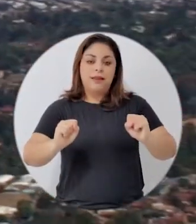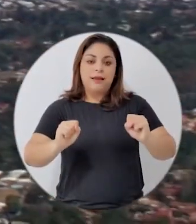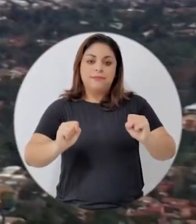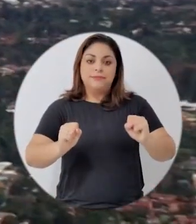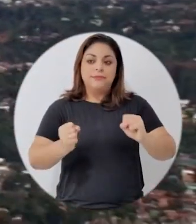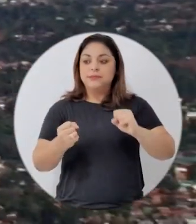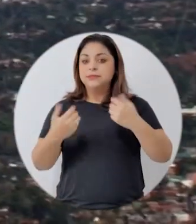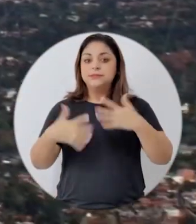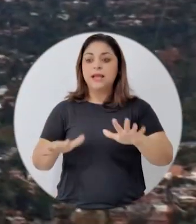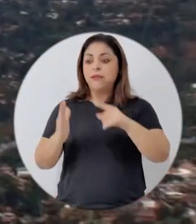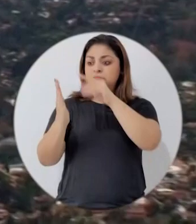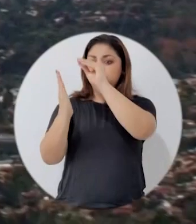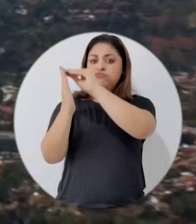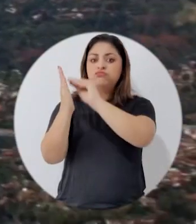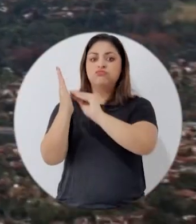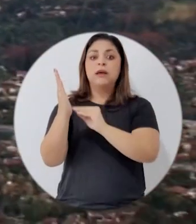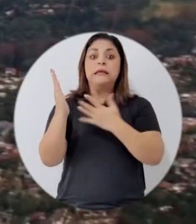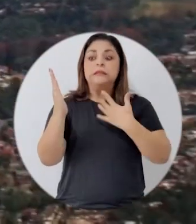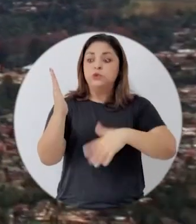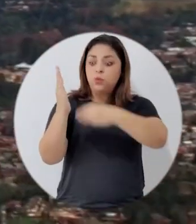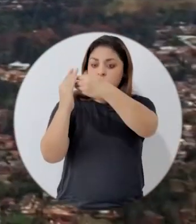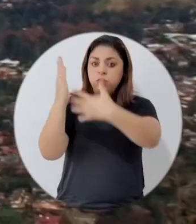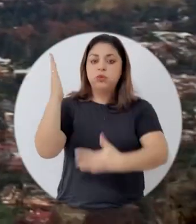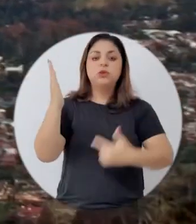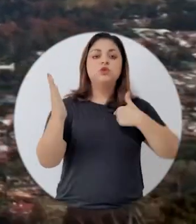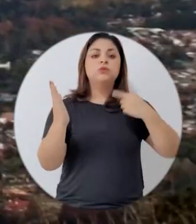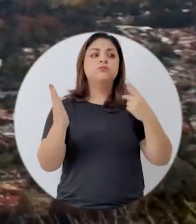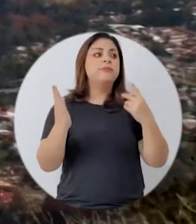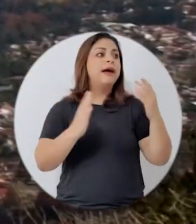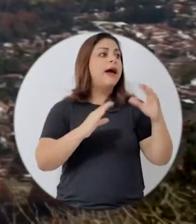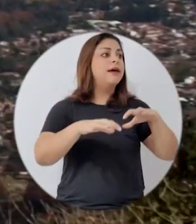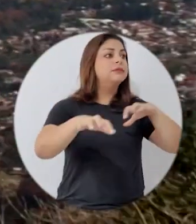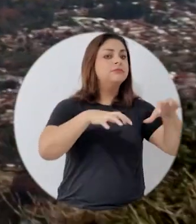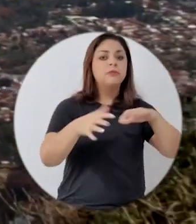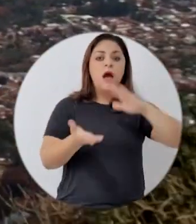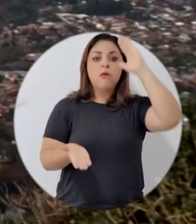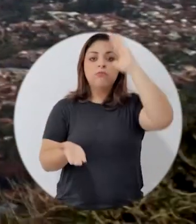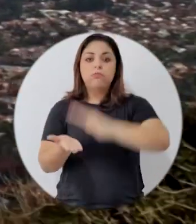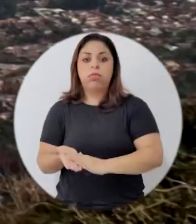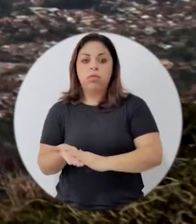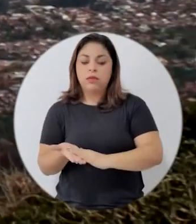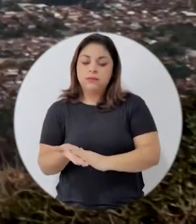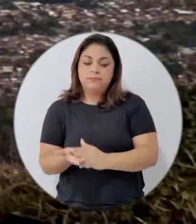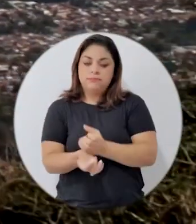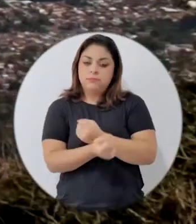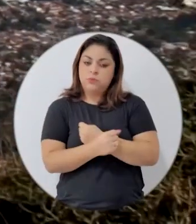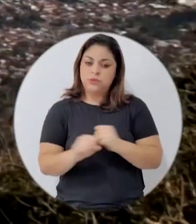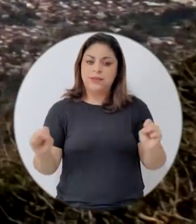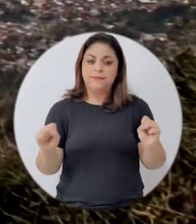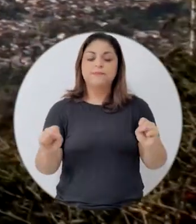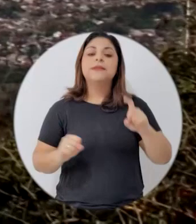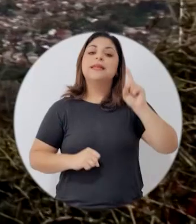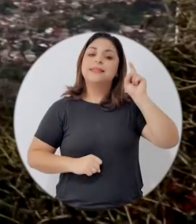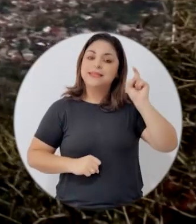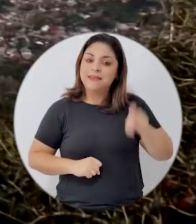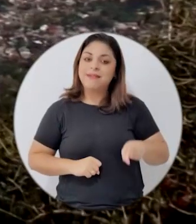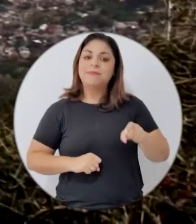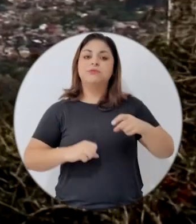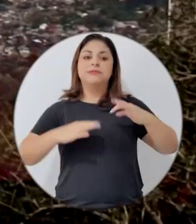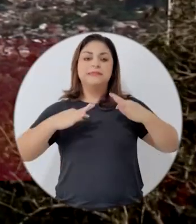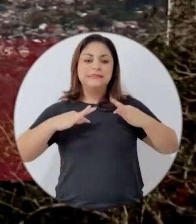está en cero, de un solo, ¿verdad? A través de reducciones, es donde activamos una tercera instancia que es donde empezamos a